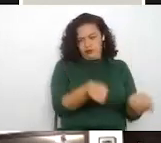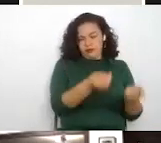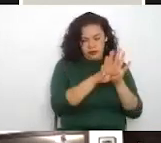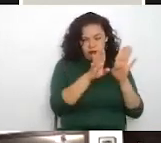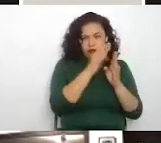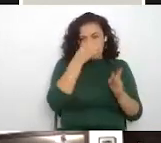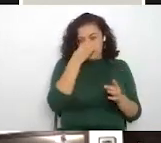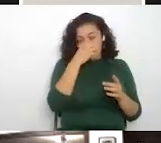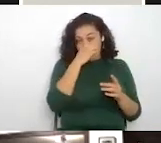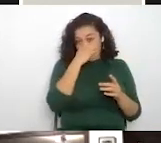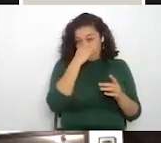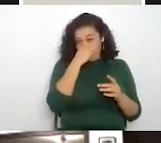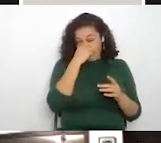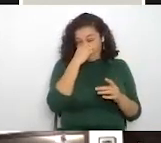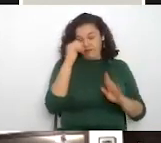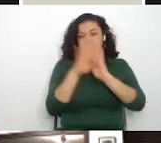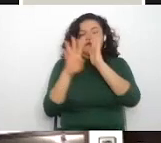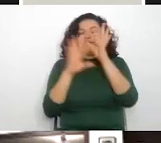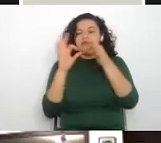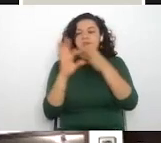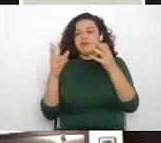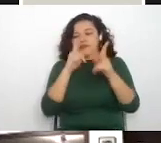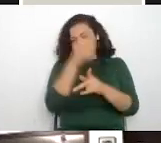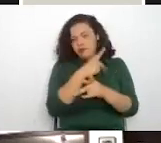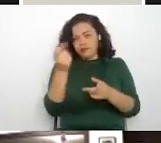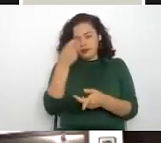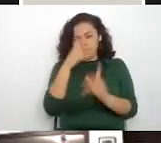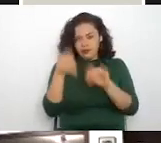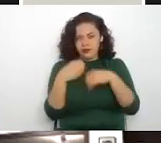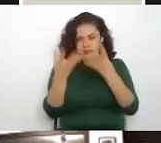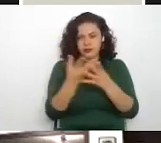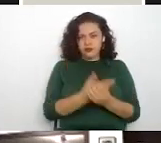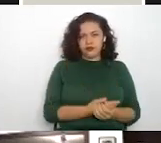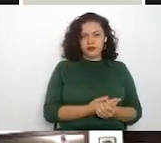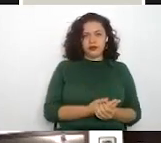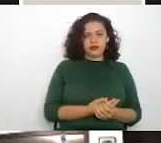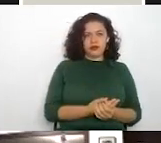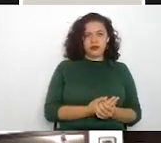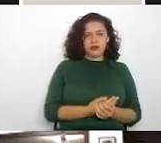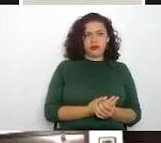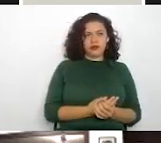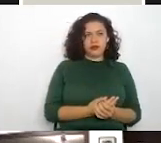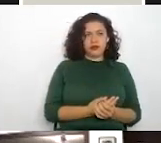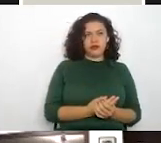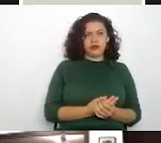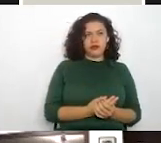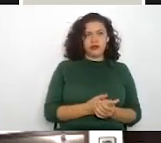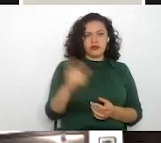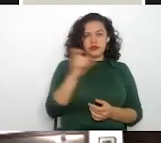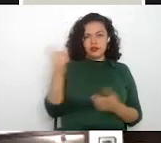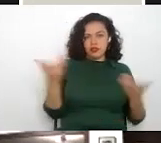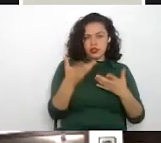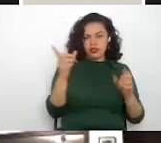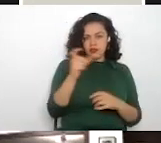medicamentos, ¿no? El procedimiento de entrega de medicamentos. Entonces, todo eso lo debemos hacer. ¿Y cuándo se hace? Porque pues es